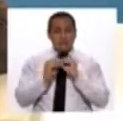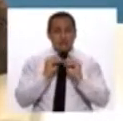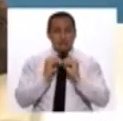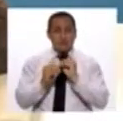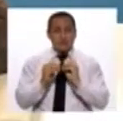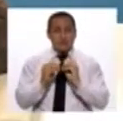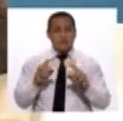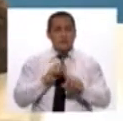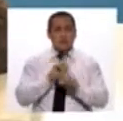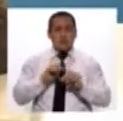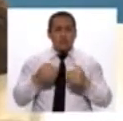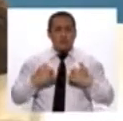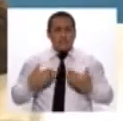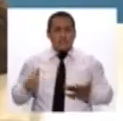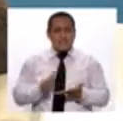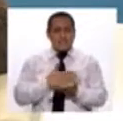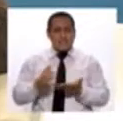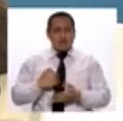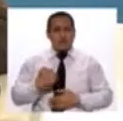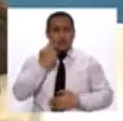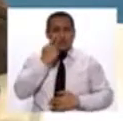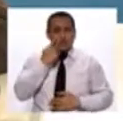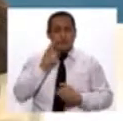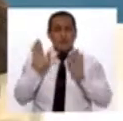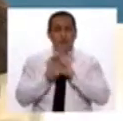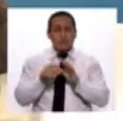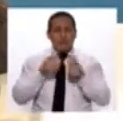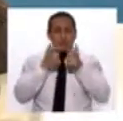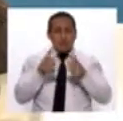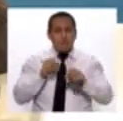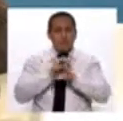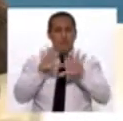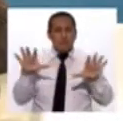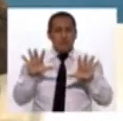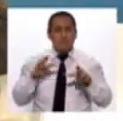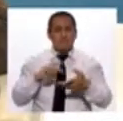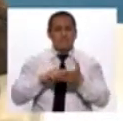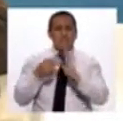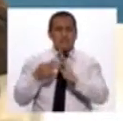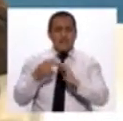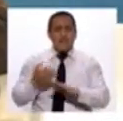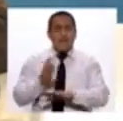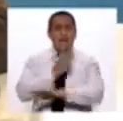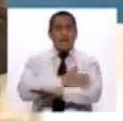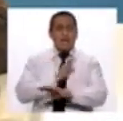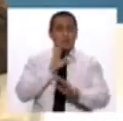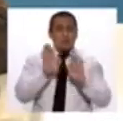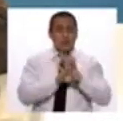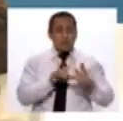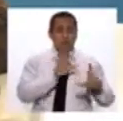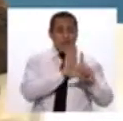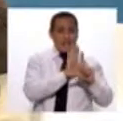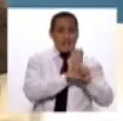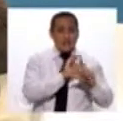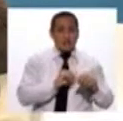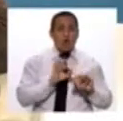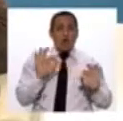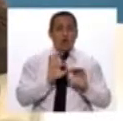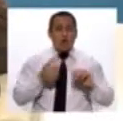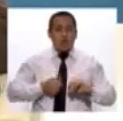resolver, ya no cuentan con lo que se conoce como el control difuso, es decir, ante una supuesta incompatibilidad de la ley